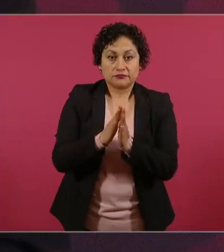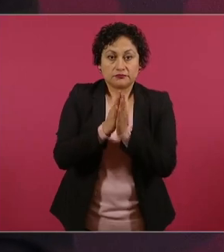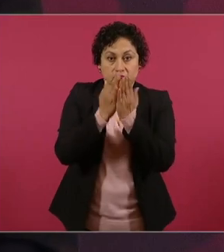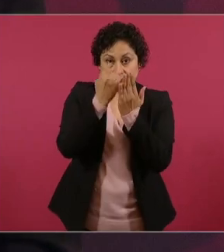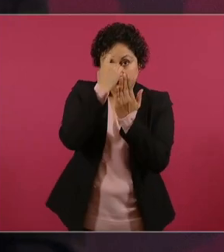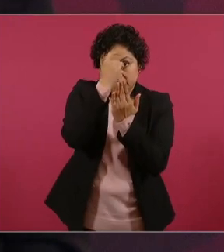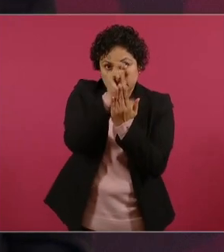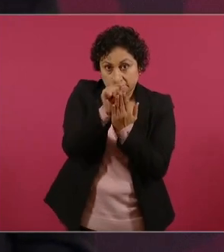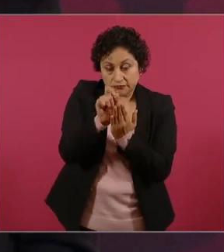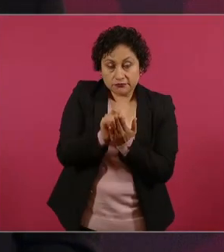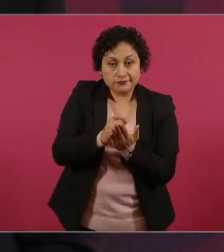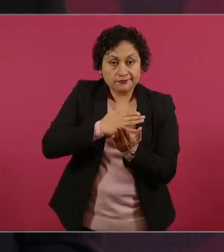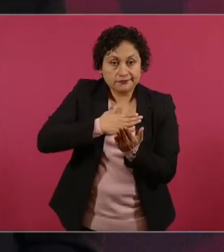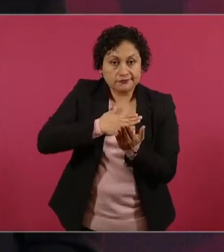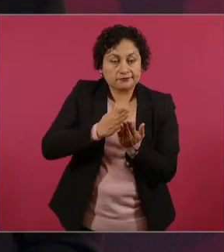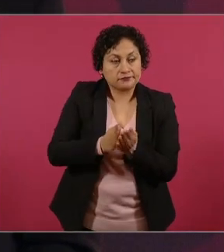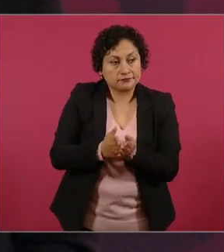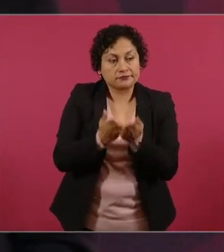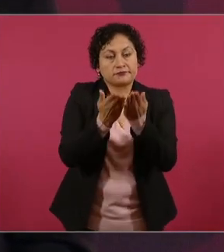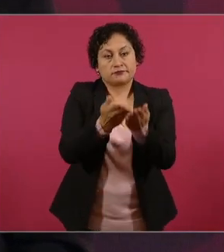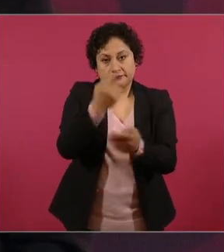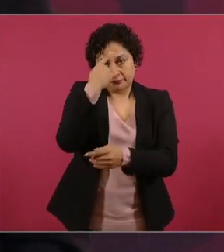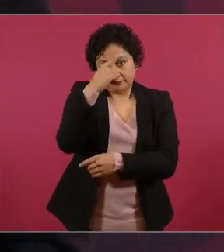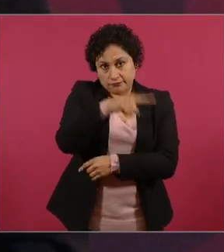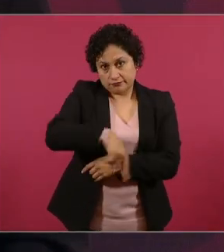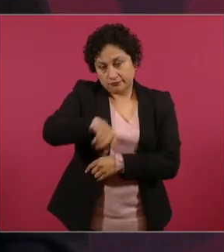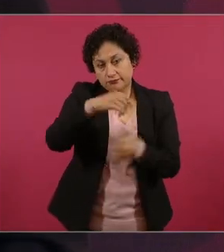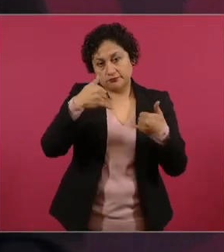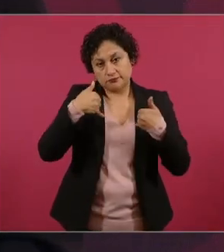y los veo